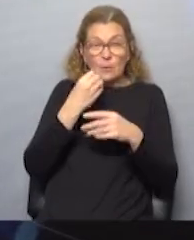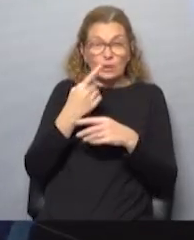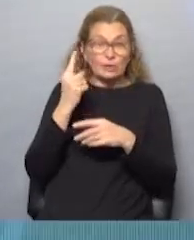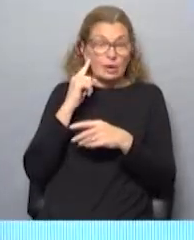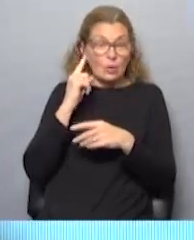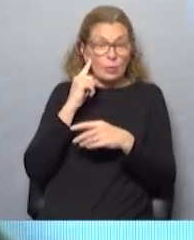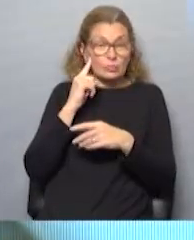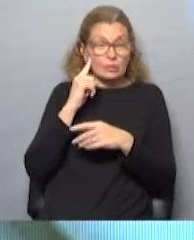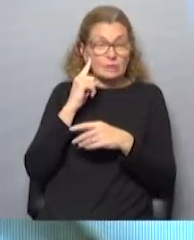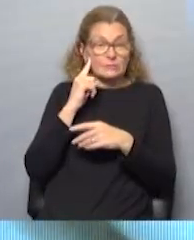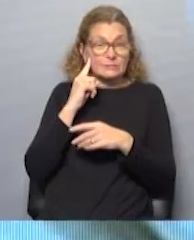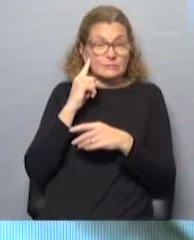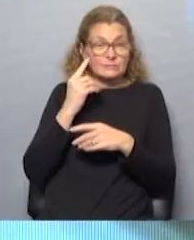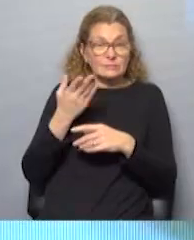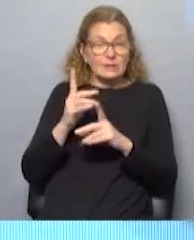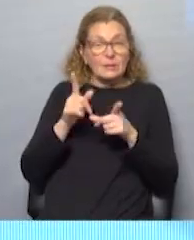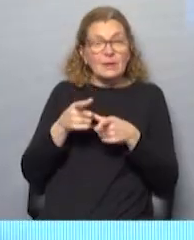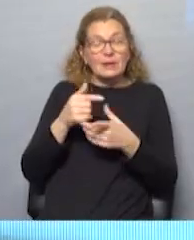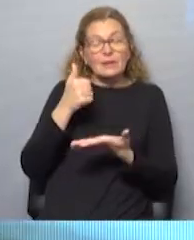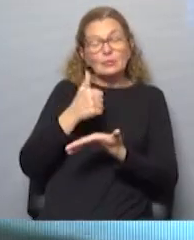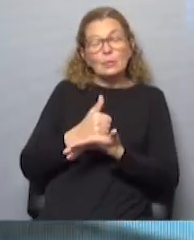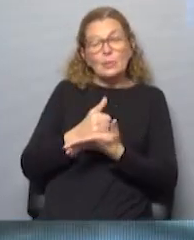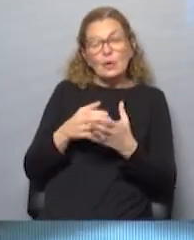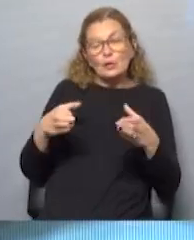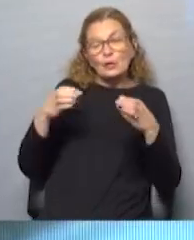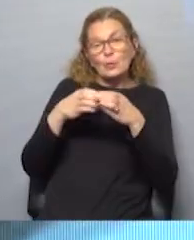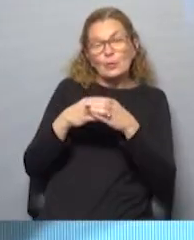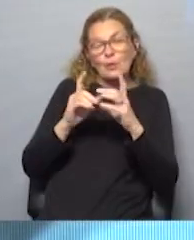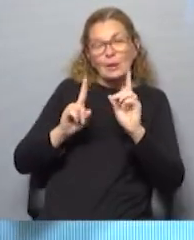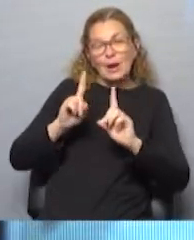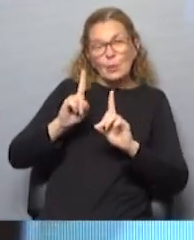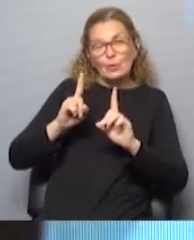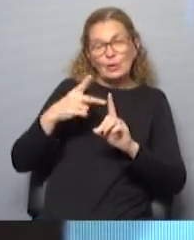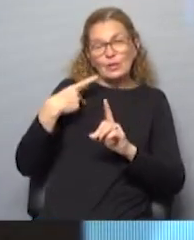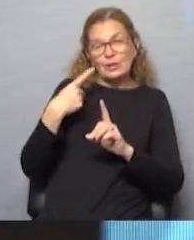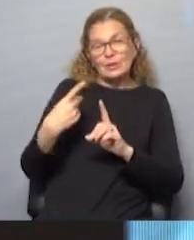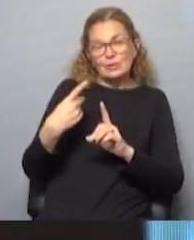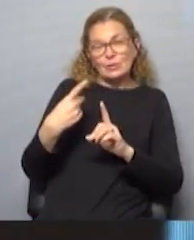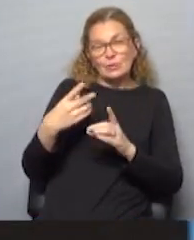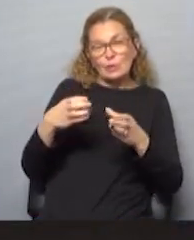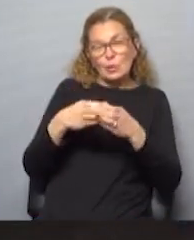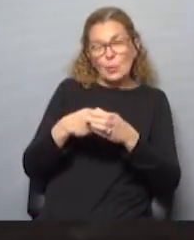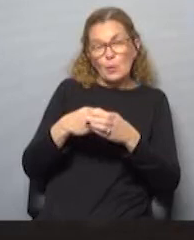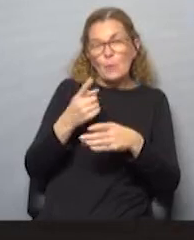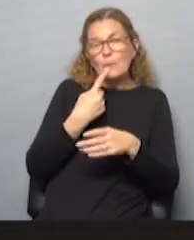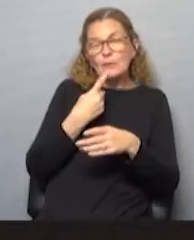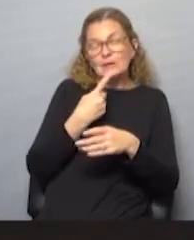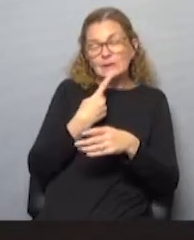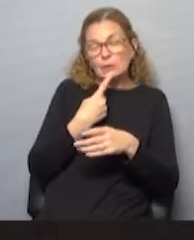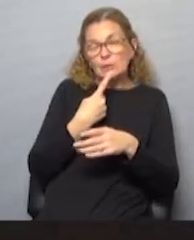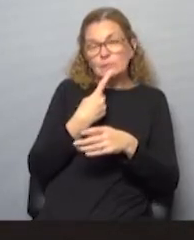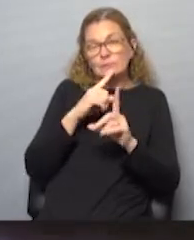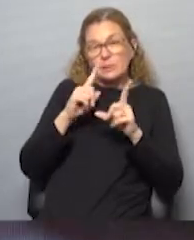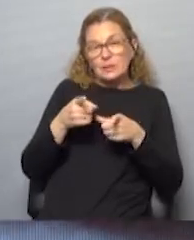escuchan también estuvimos reunidos con algunos directores de algunos partidos políticos